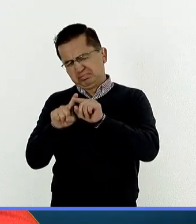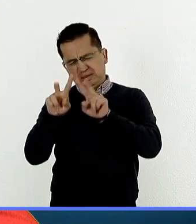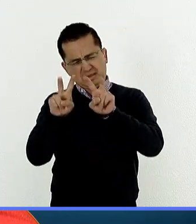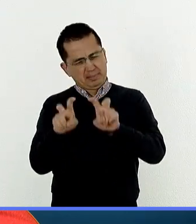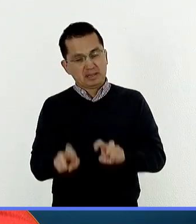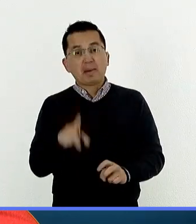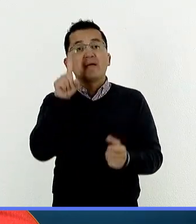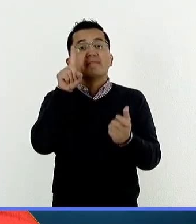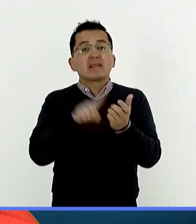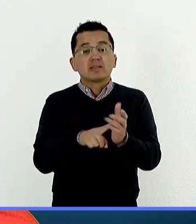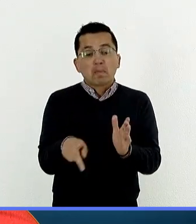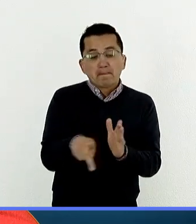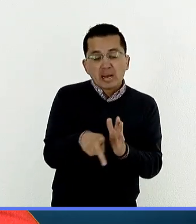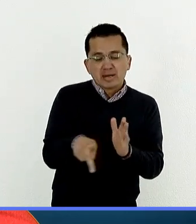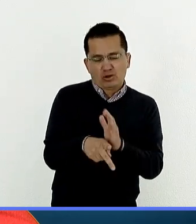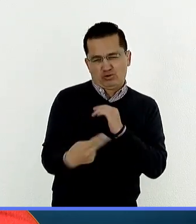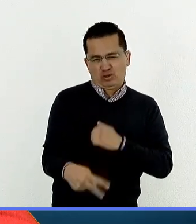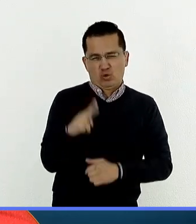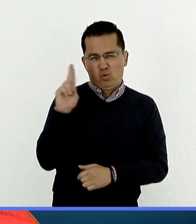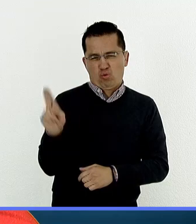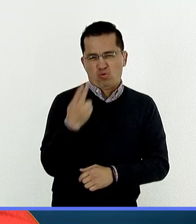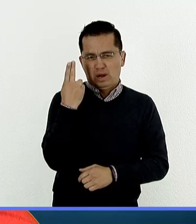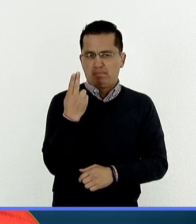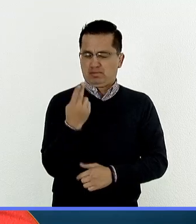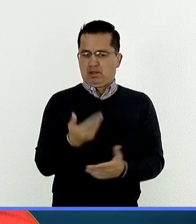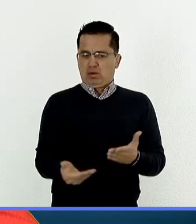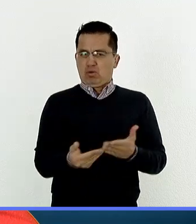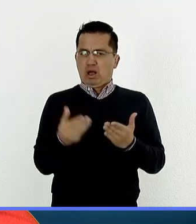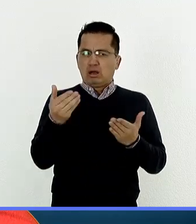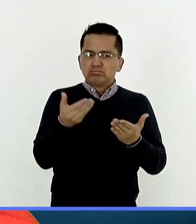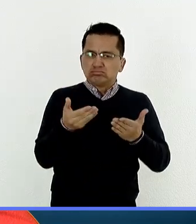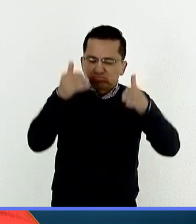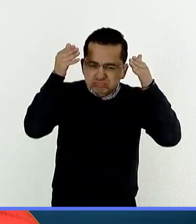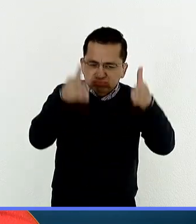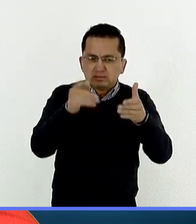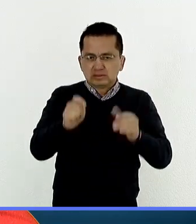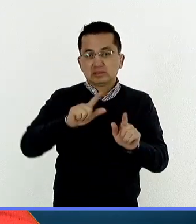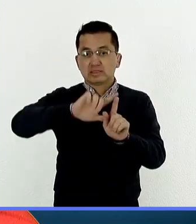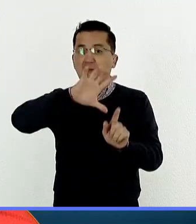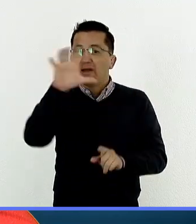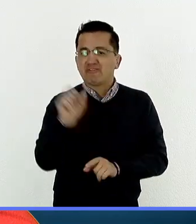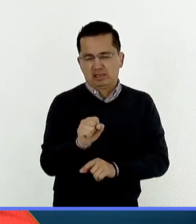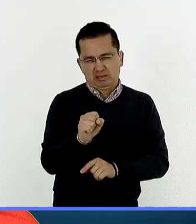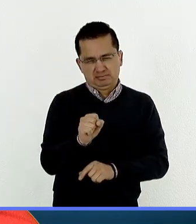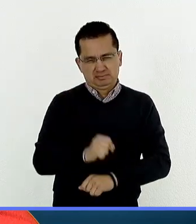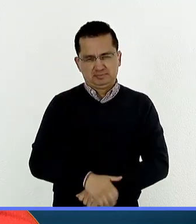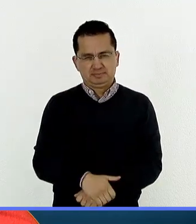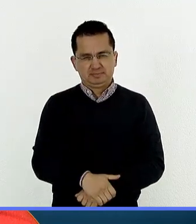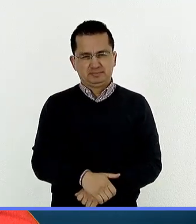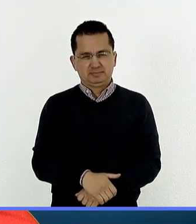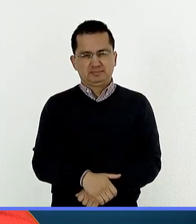de gaceta UNAM en esta ocasión están dedicadas a la franja del sagel veamos de qué se trata